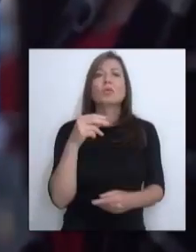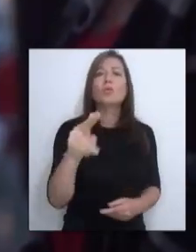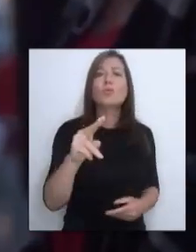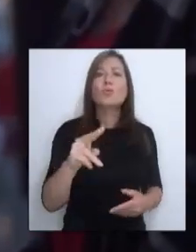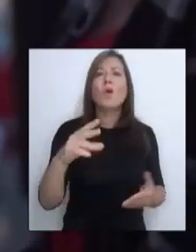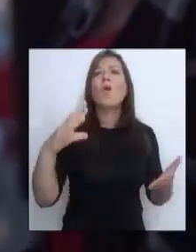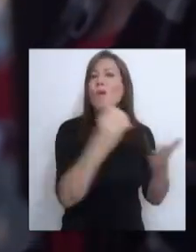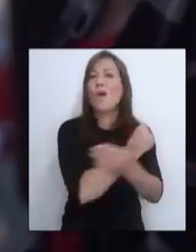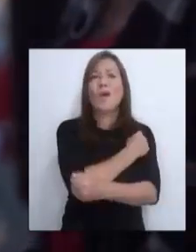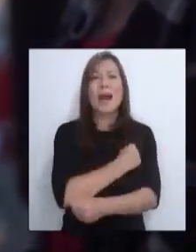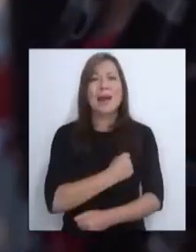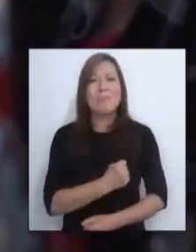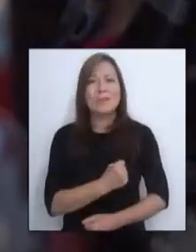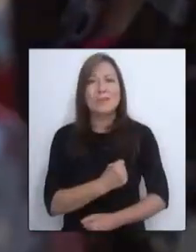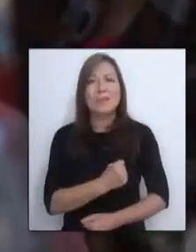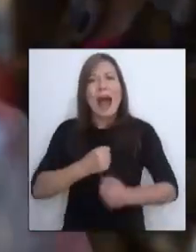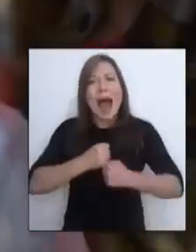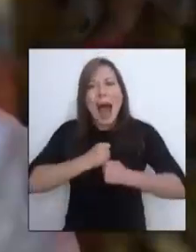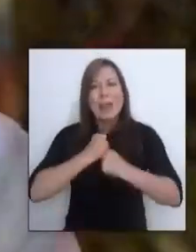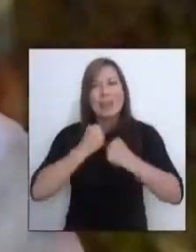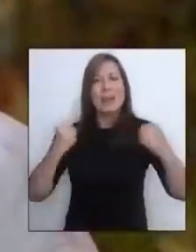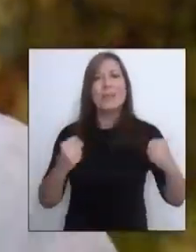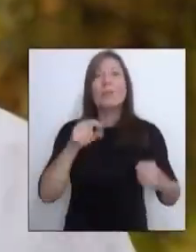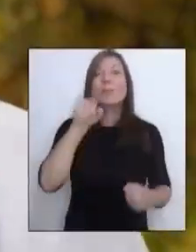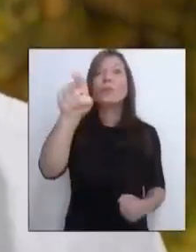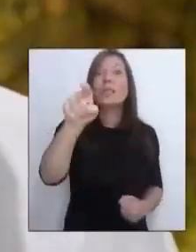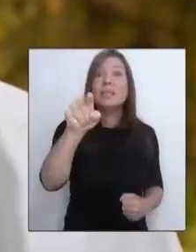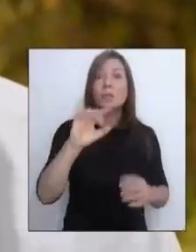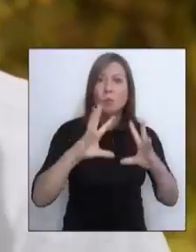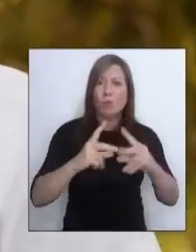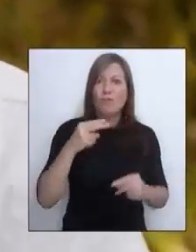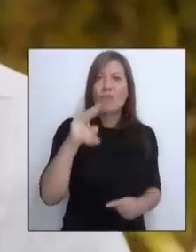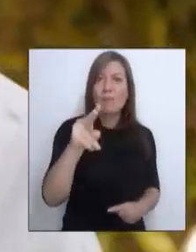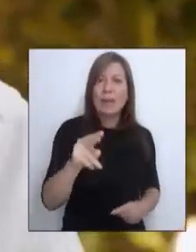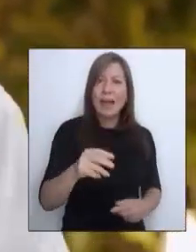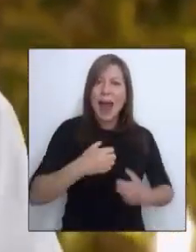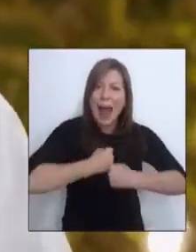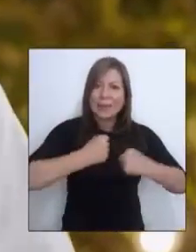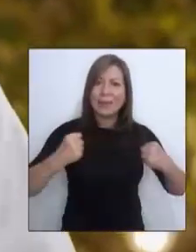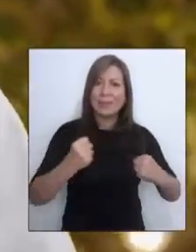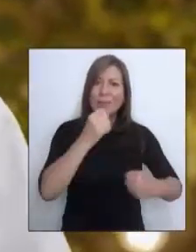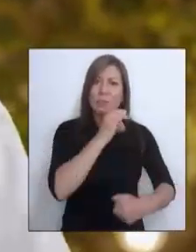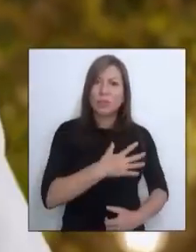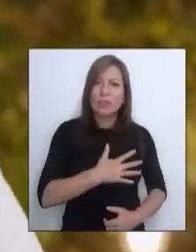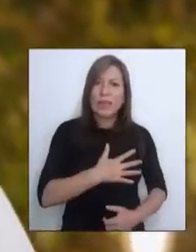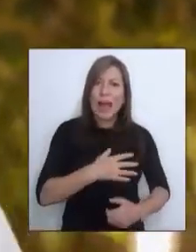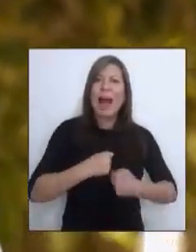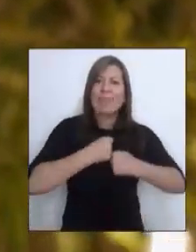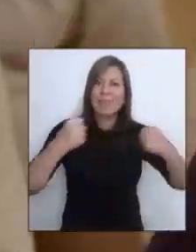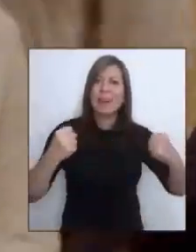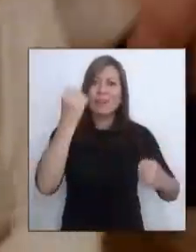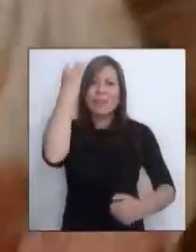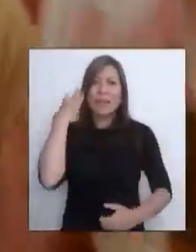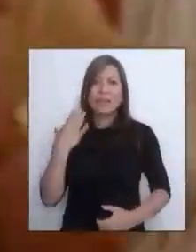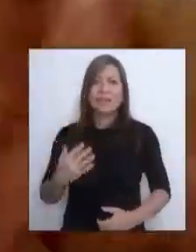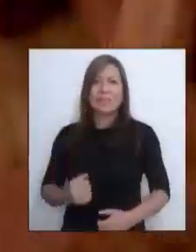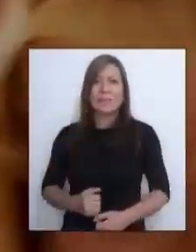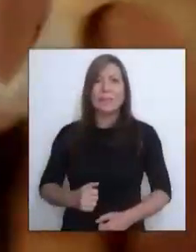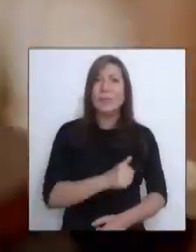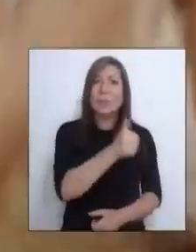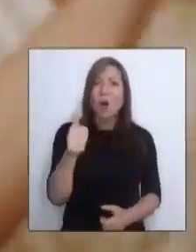voto lo lograremos. Atrévete por ti y por tu familia. Atrévete por Chile. Atrévete con Kast.